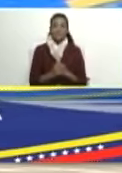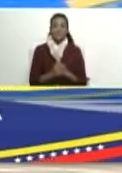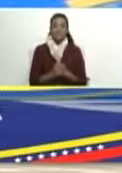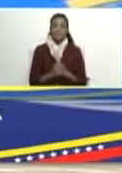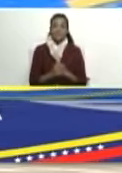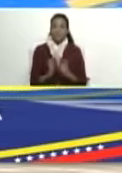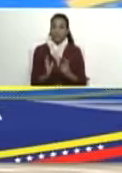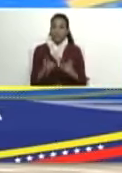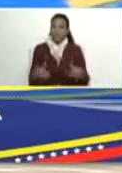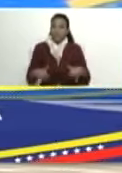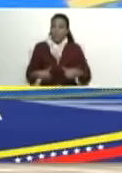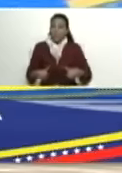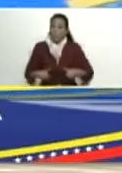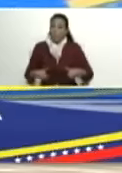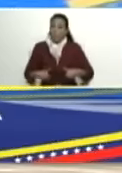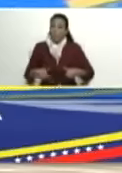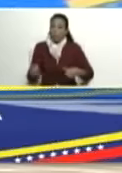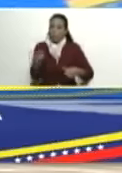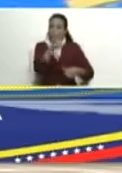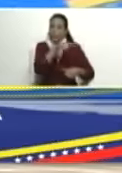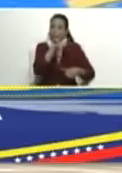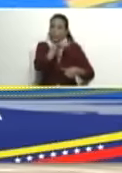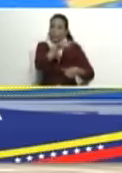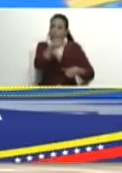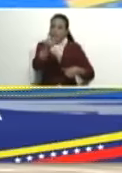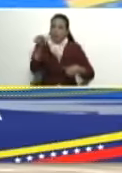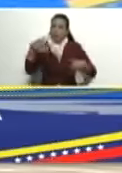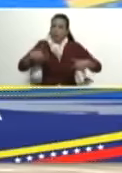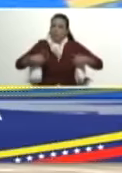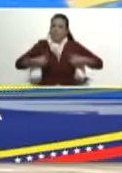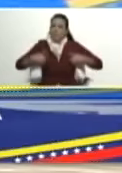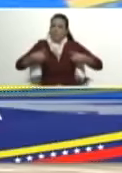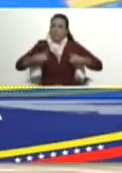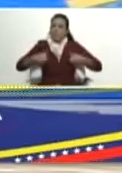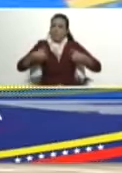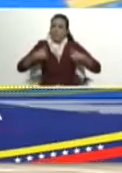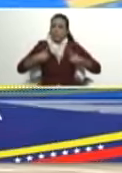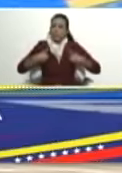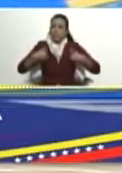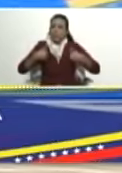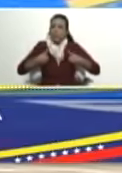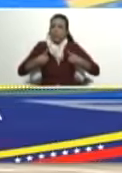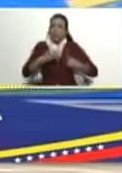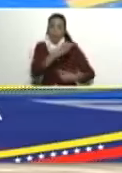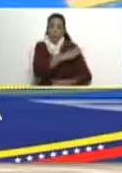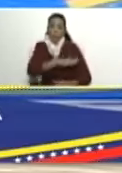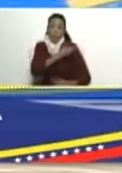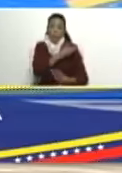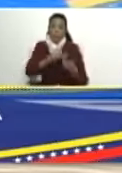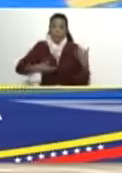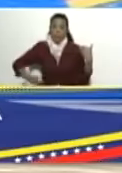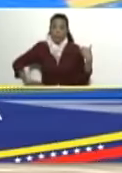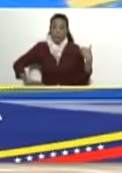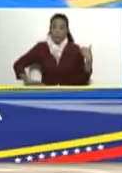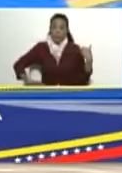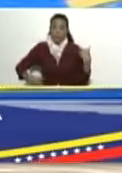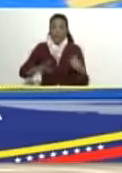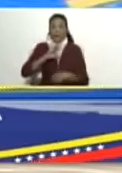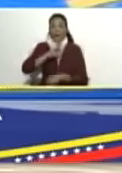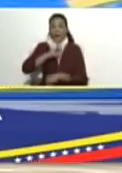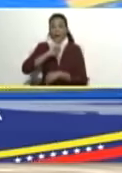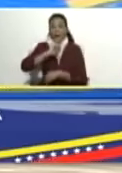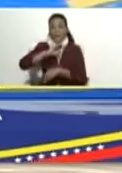Vamos a hacer un esfuerzo colectivo. Le pido al equipo de la Comisión Presidencial, al presidente de la Asamblea